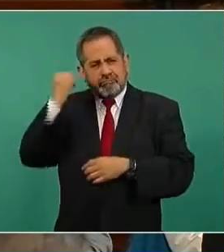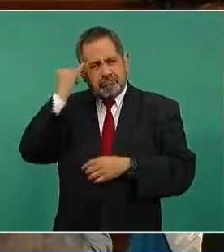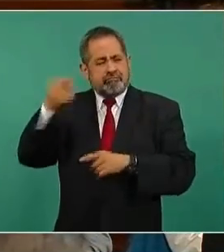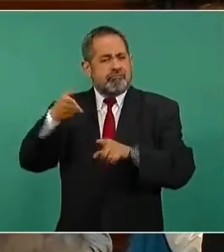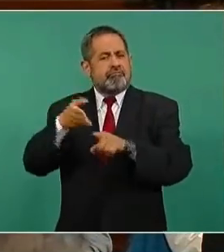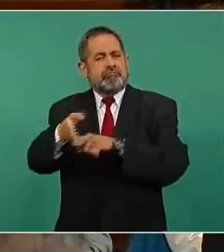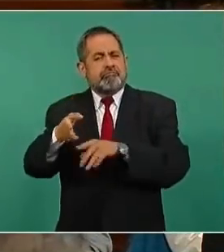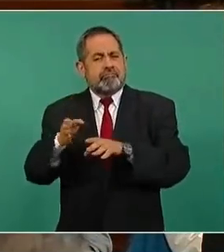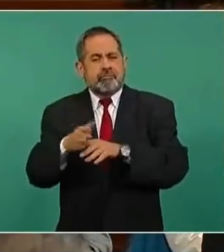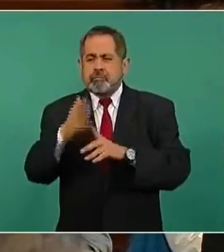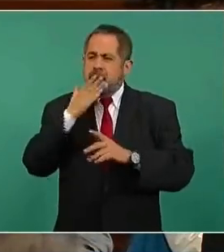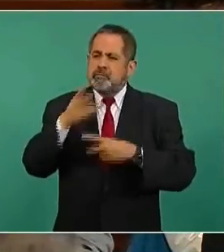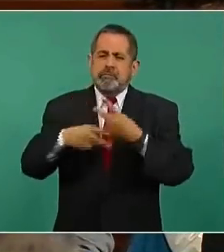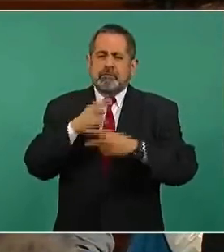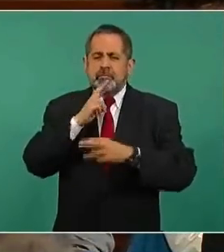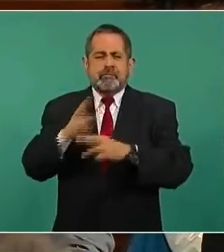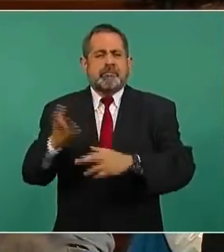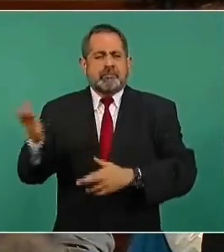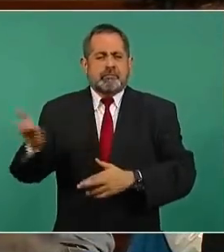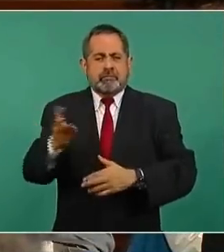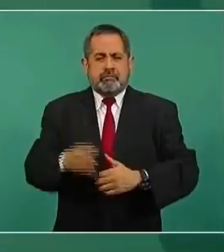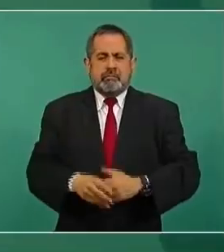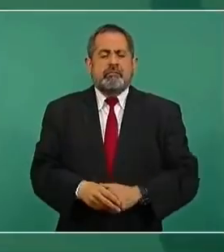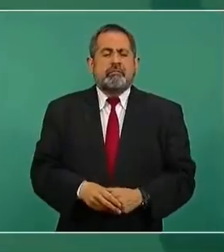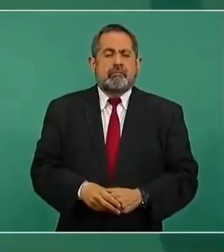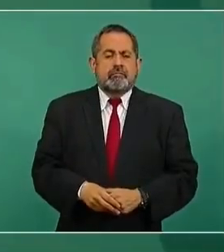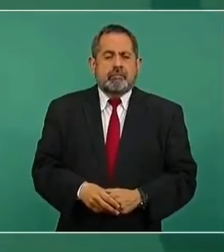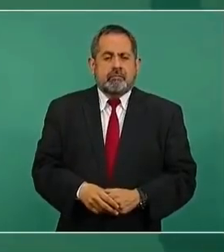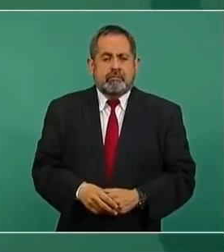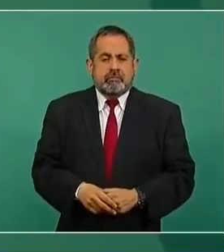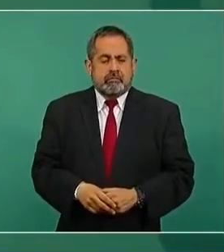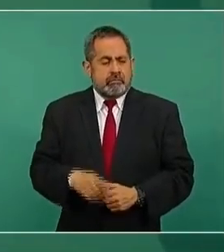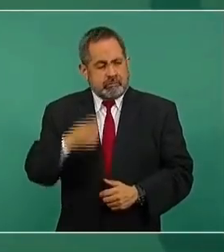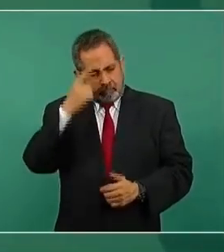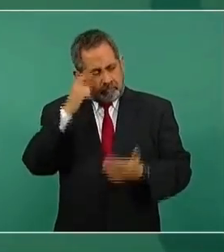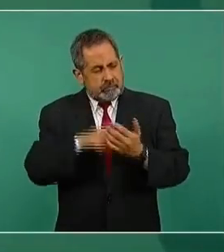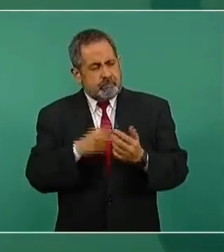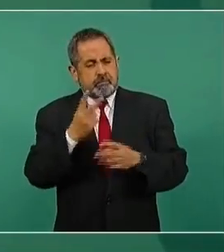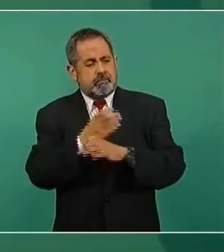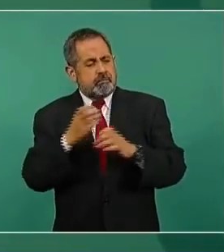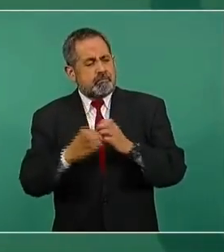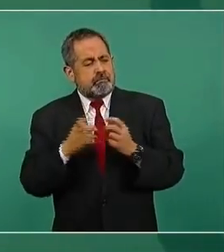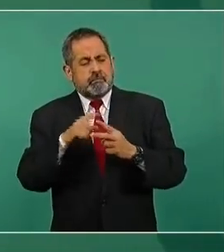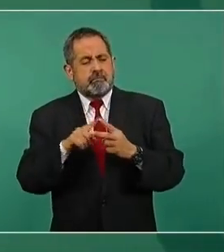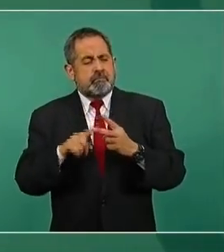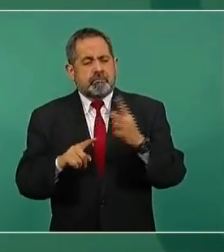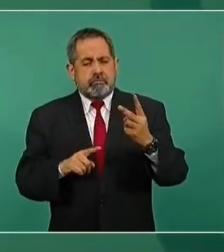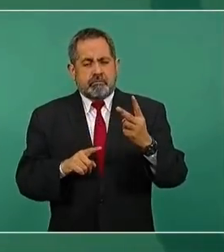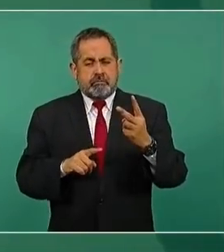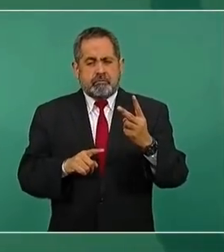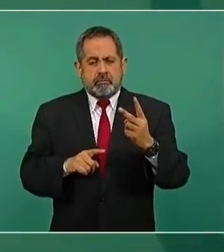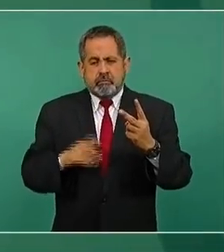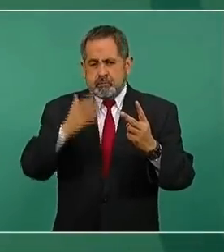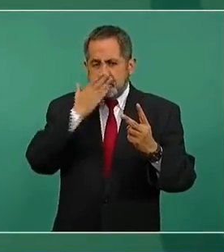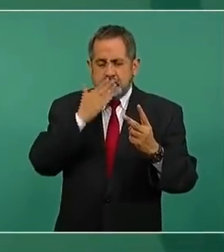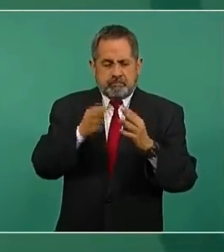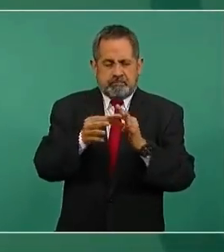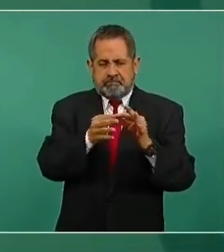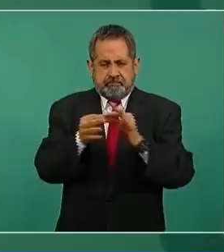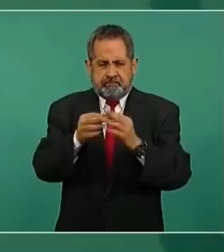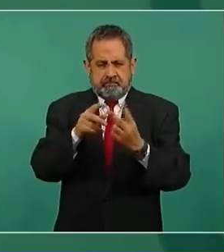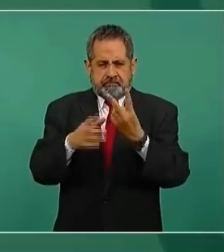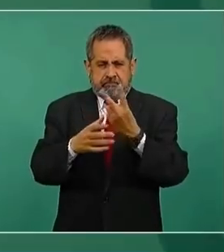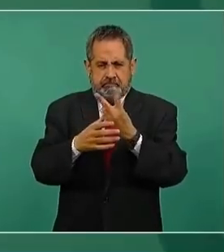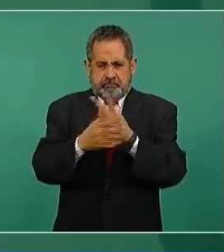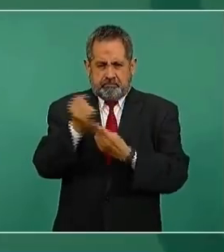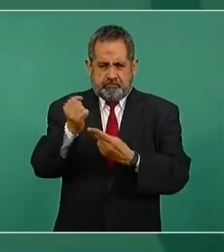dado este resultado de aprobación, presidente? Gracias. Pues son dos cosas que están estrechamente